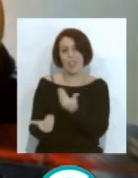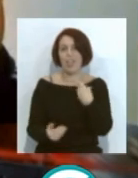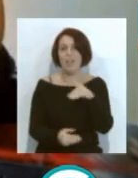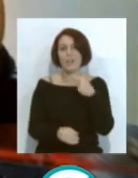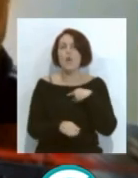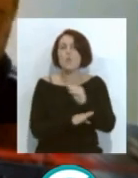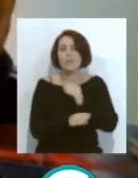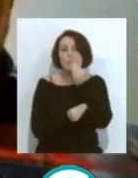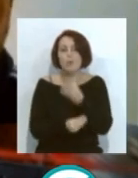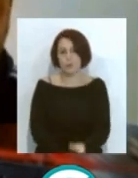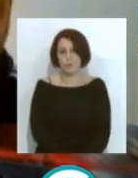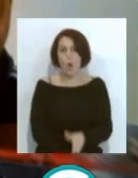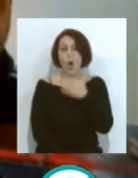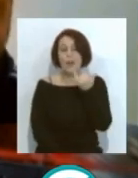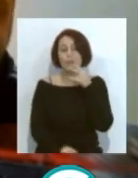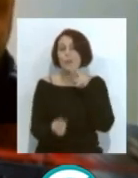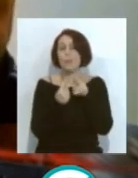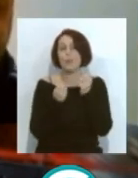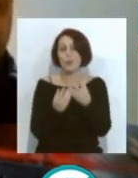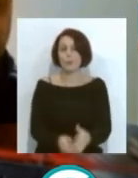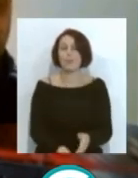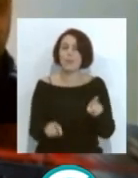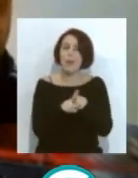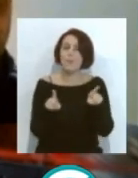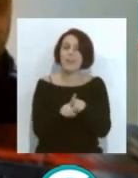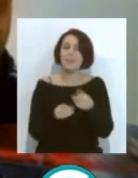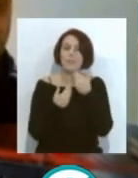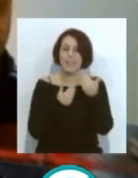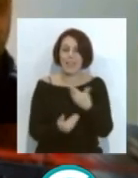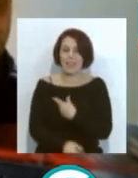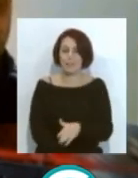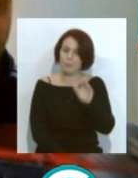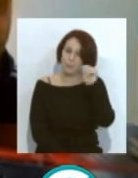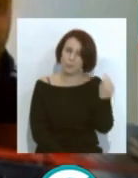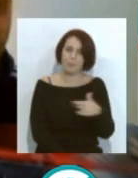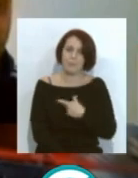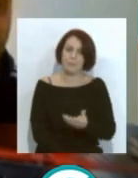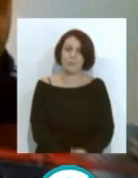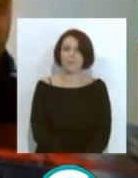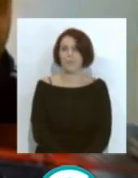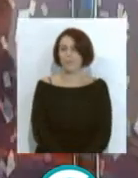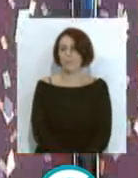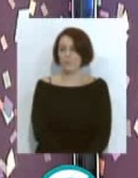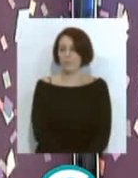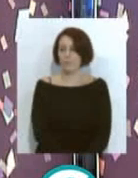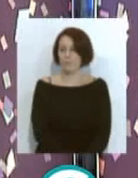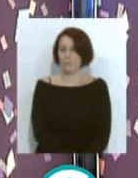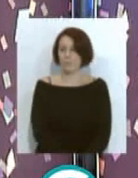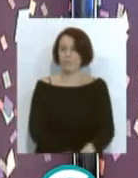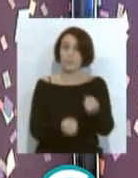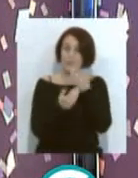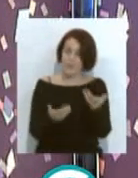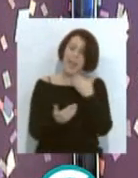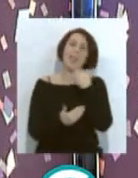cuídate mucho. Ojalá nos veamos pronto. Igualmente, ¿vale? Miriam, muchas gracias. Gracias, un saludo. Hasta ahora. Bueno,